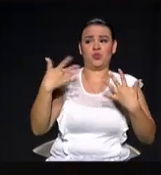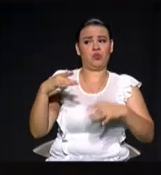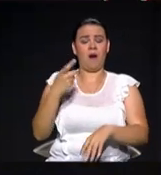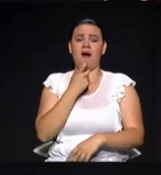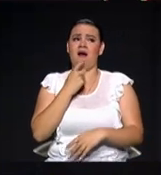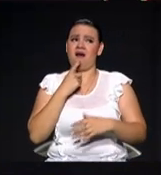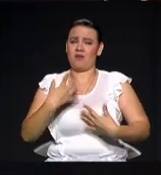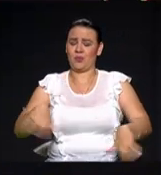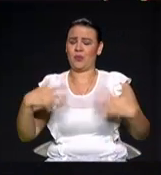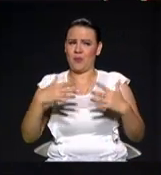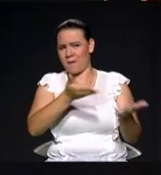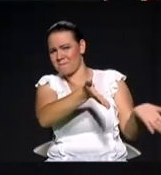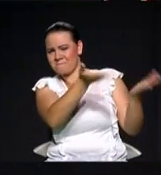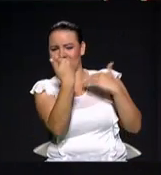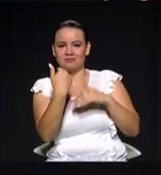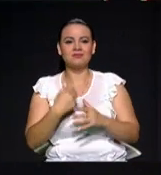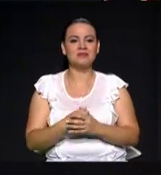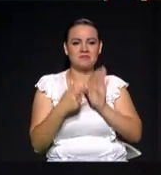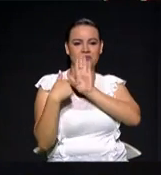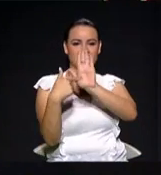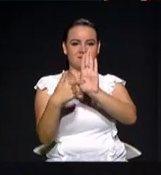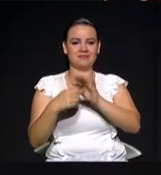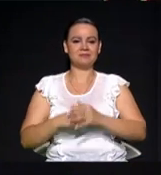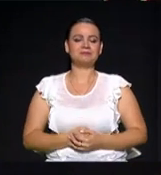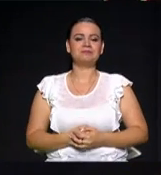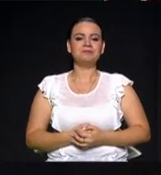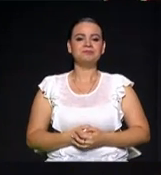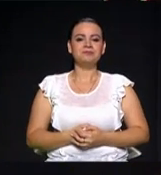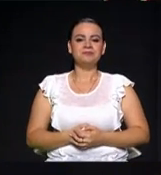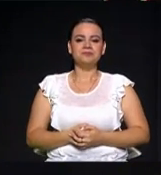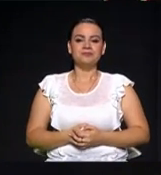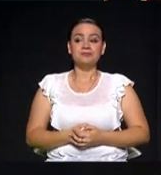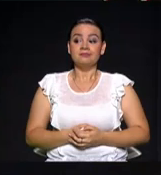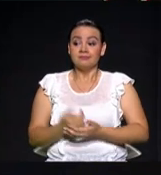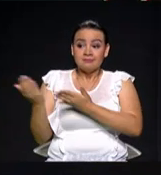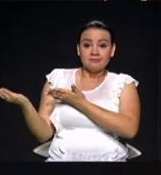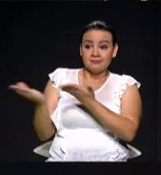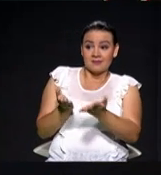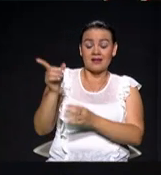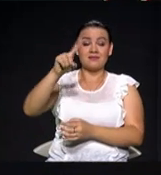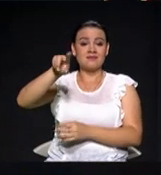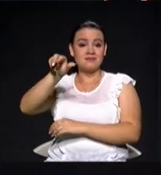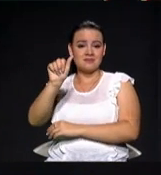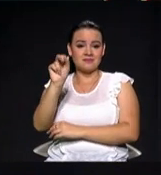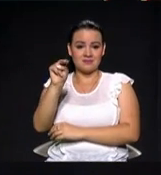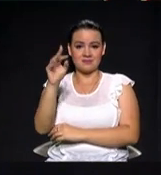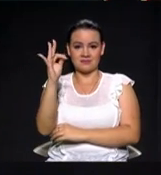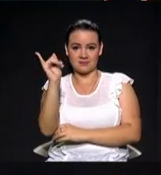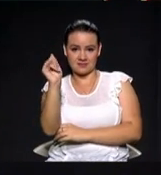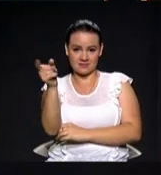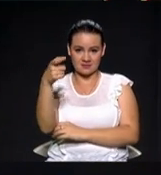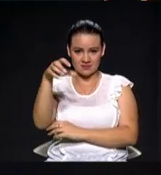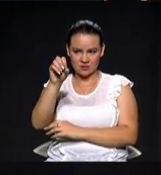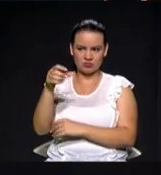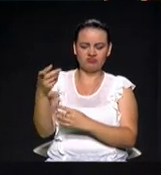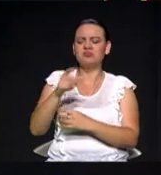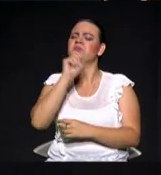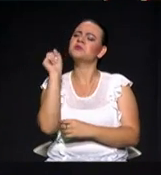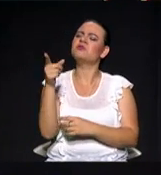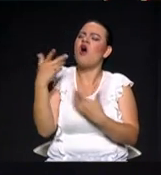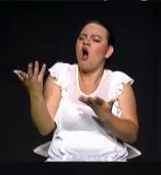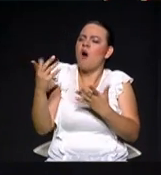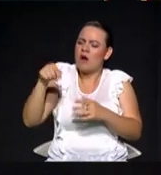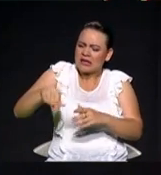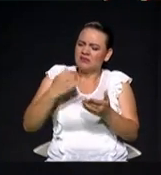mundo bueno muy bien el turno ahora para el candidato santiago gómez barrera como fomentar el emprendimiento y